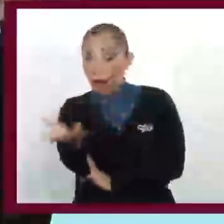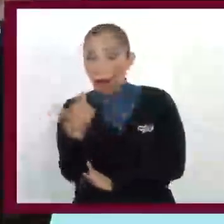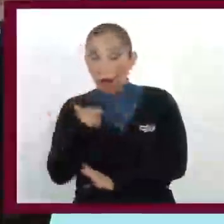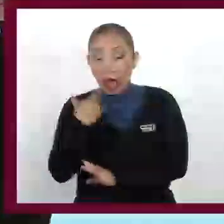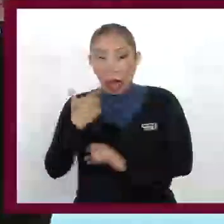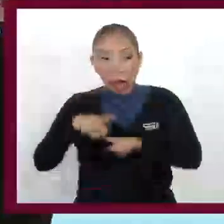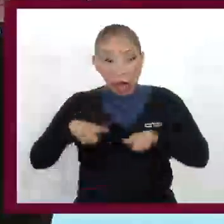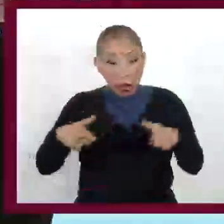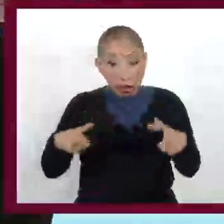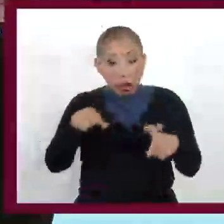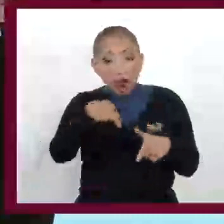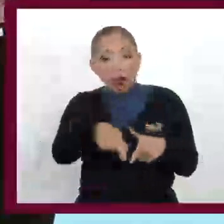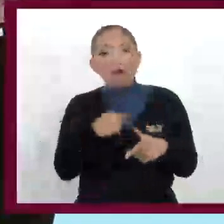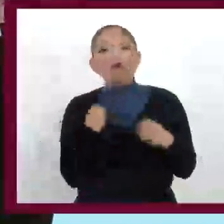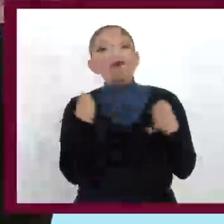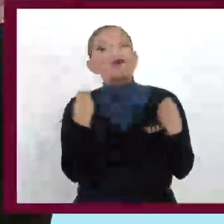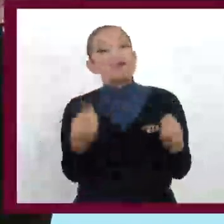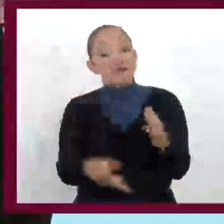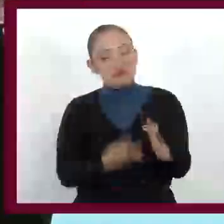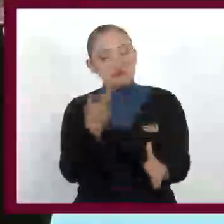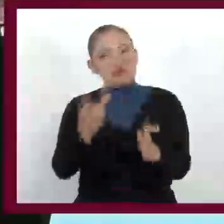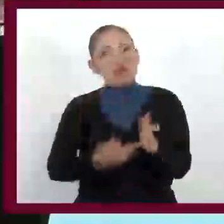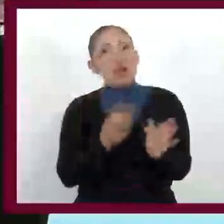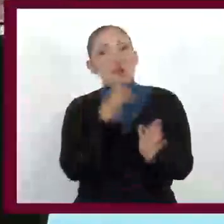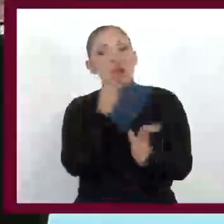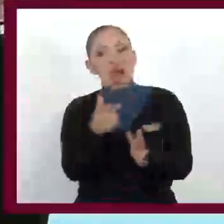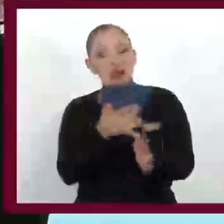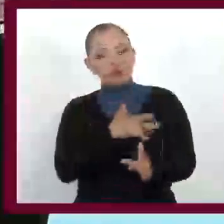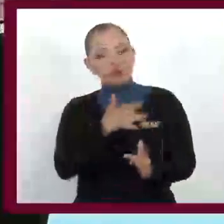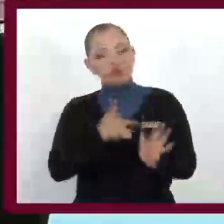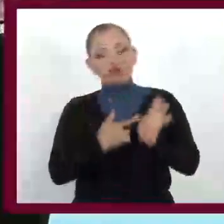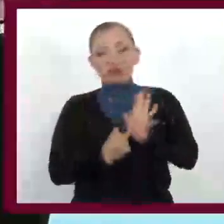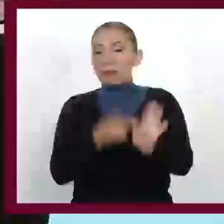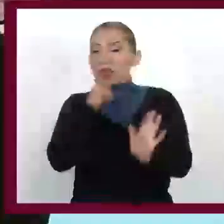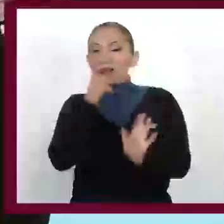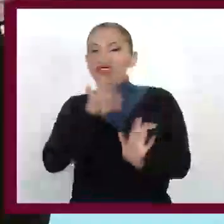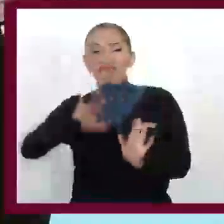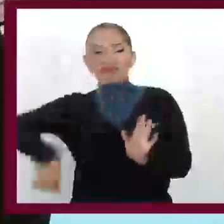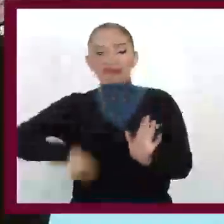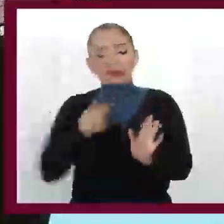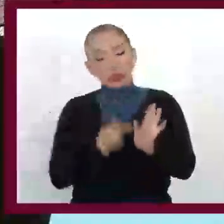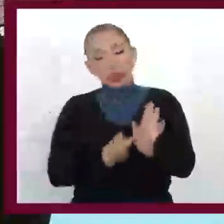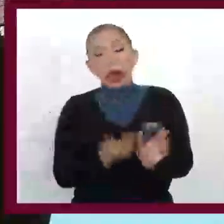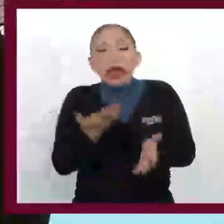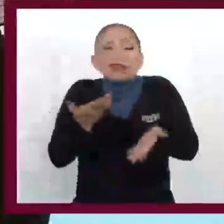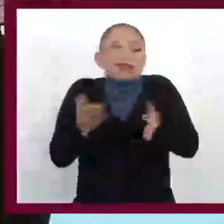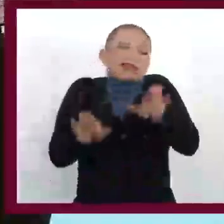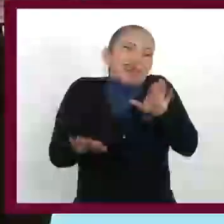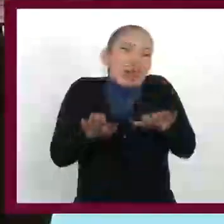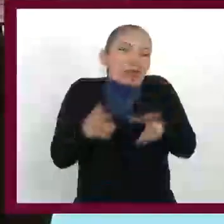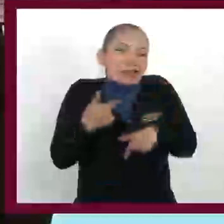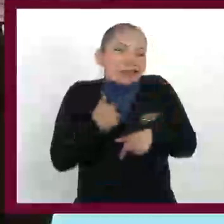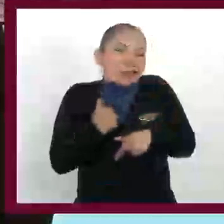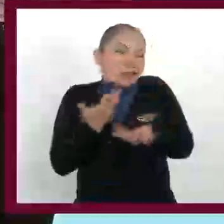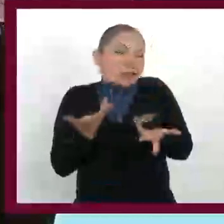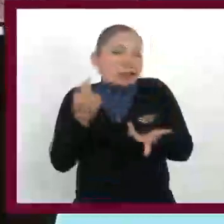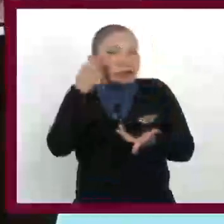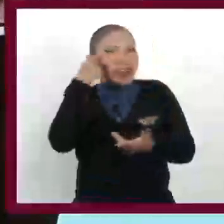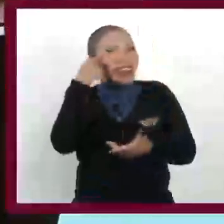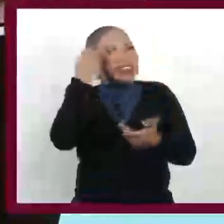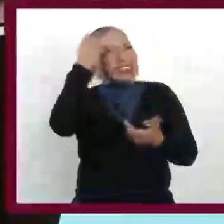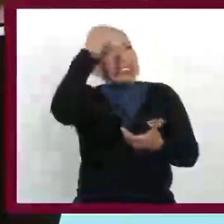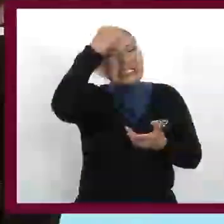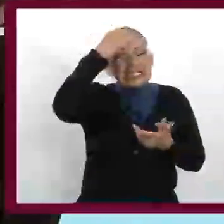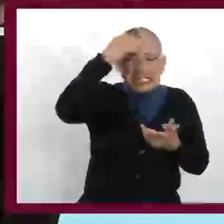cualquier lenguaje, sino uno que muchas veces expresa mejor nuestro sentir que las palabras. De repente, cuando tengo varias cosas